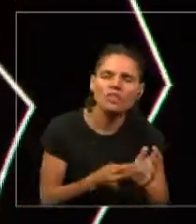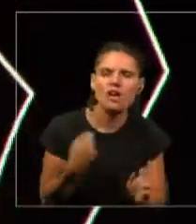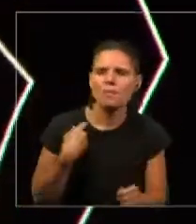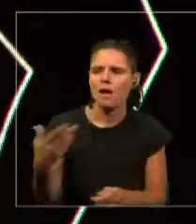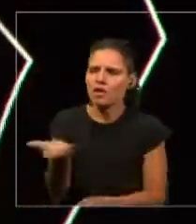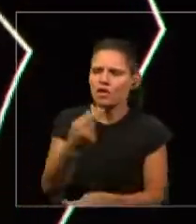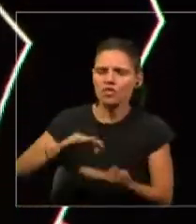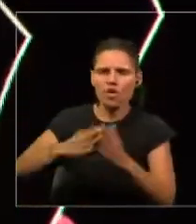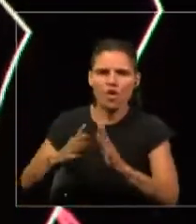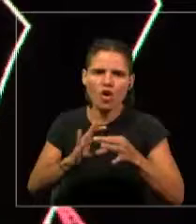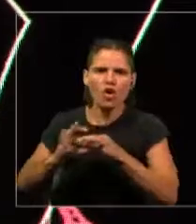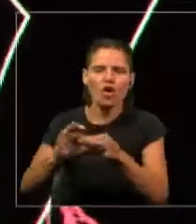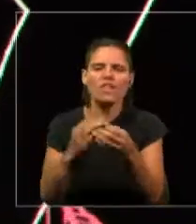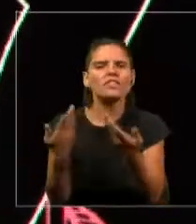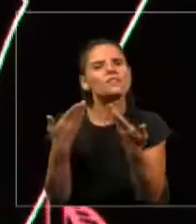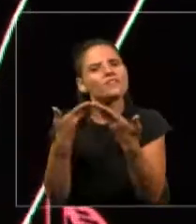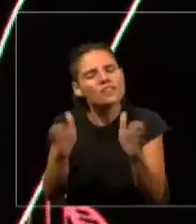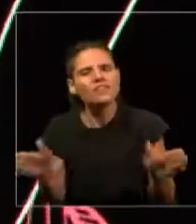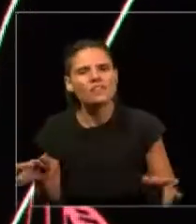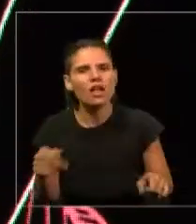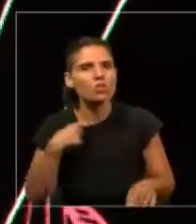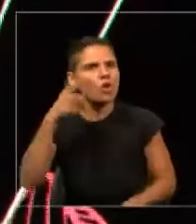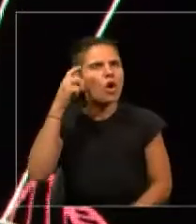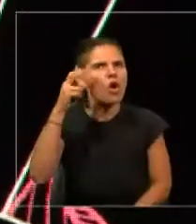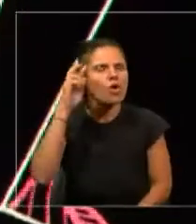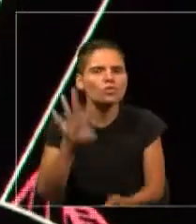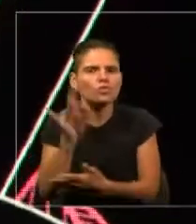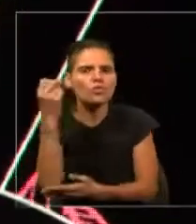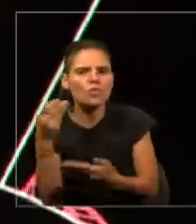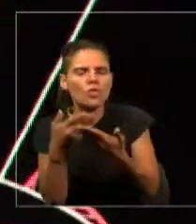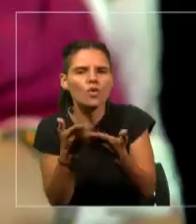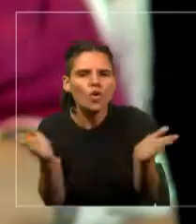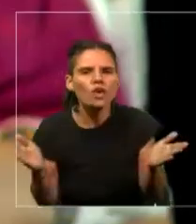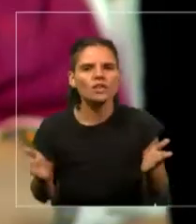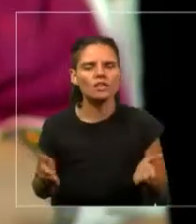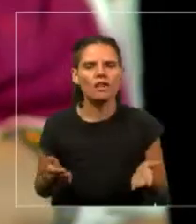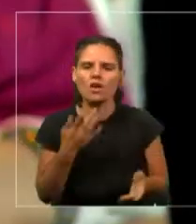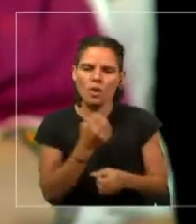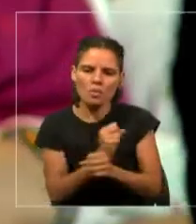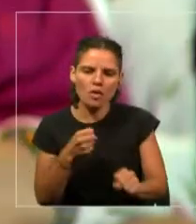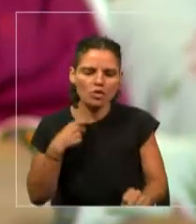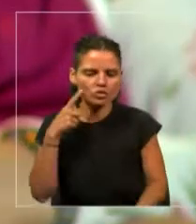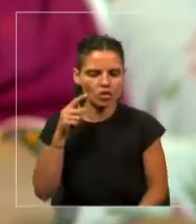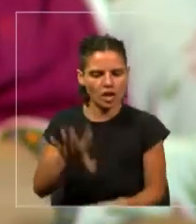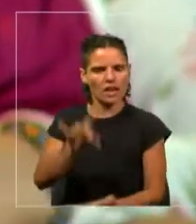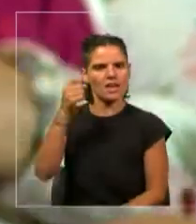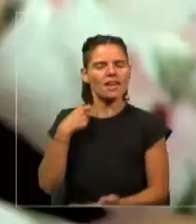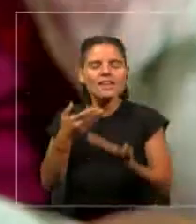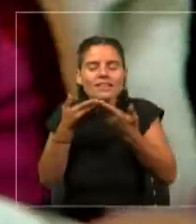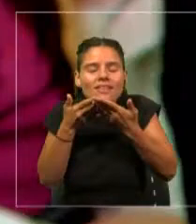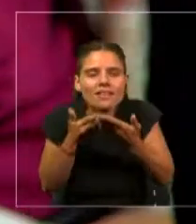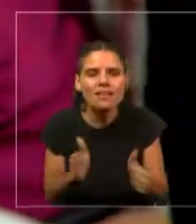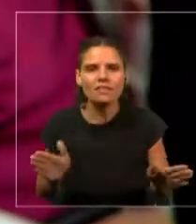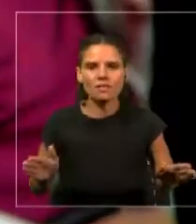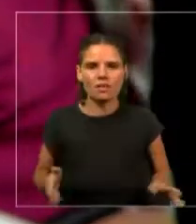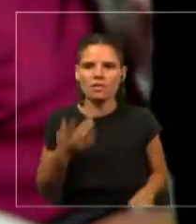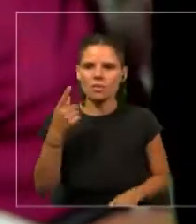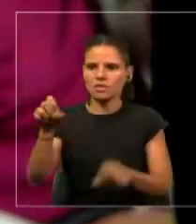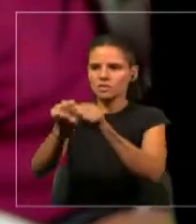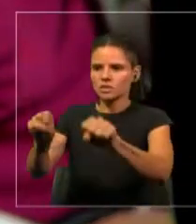colectiva, el ejercicio de nuestro juicio colectivo, determinarnos libremente, porque estos sistemas